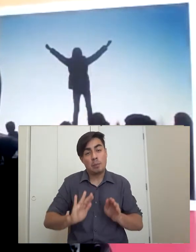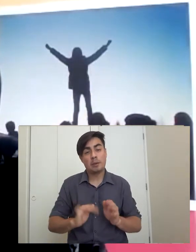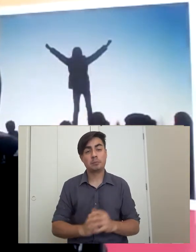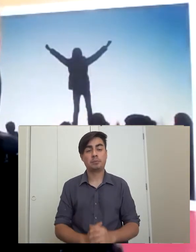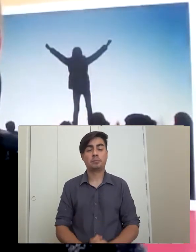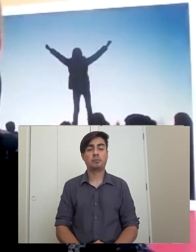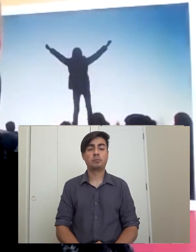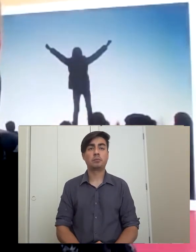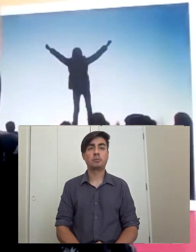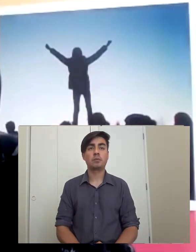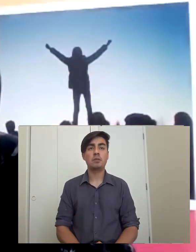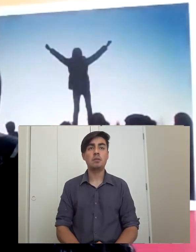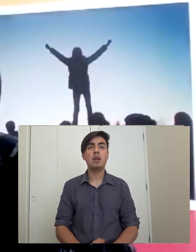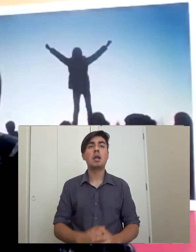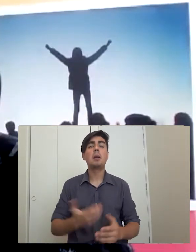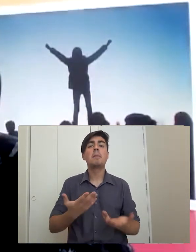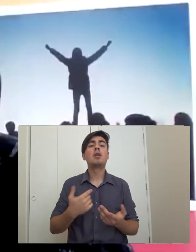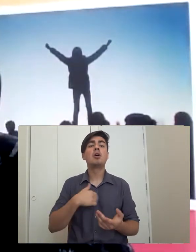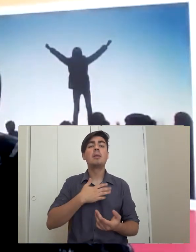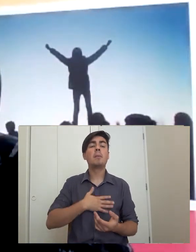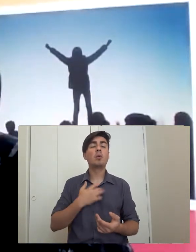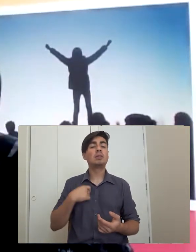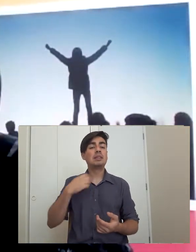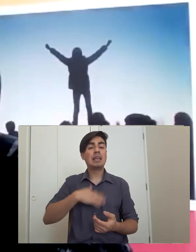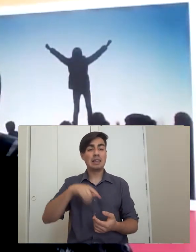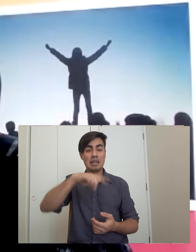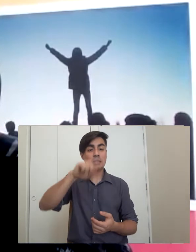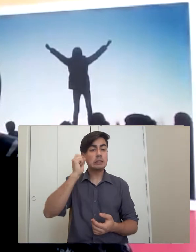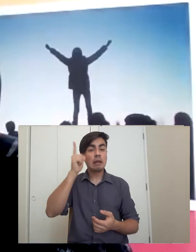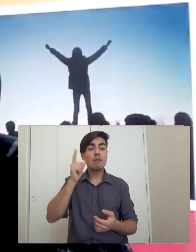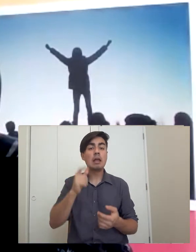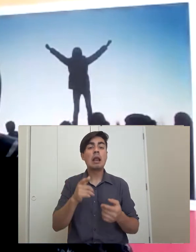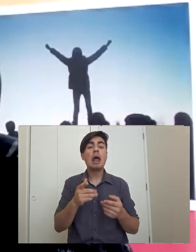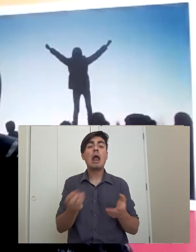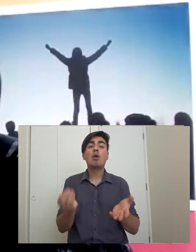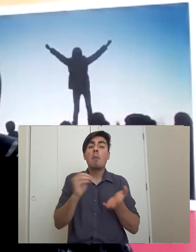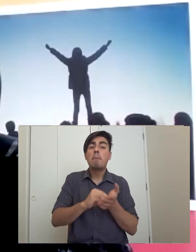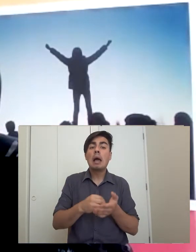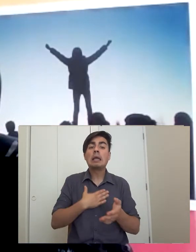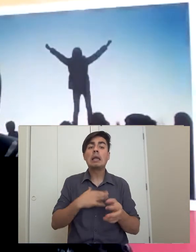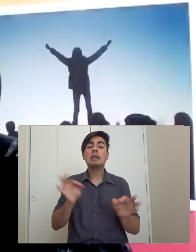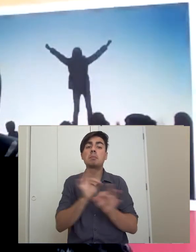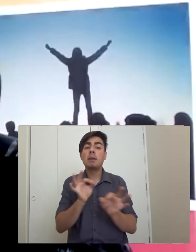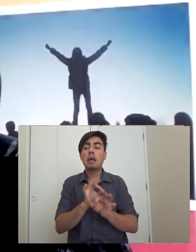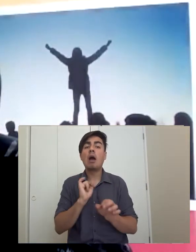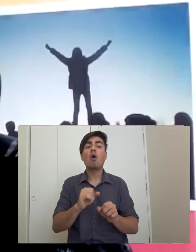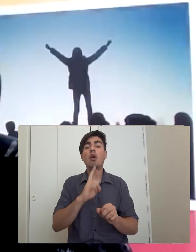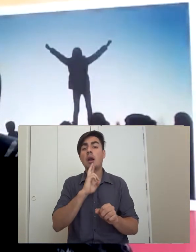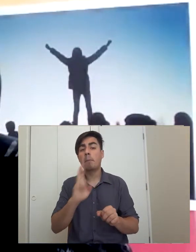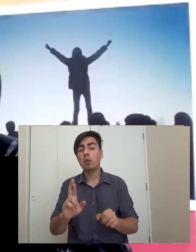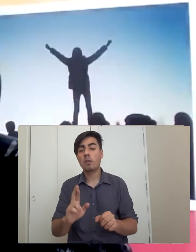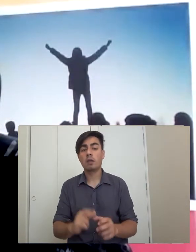pero háganme saber si hay algo más que quisieran que yo especifique o